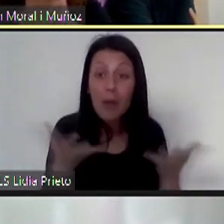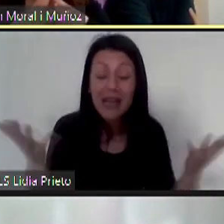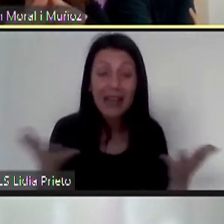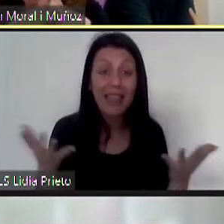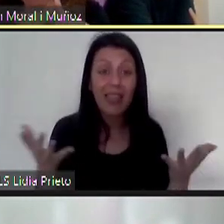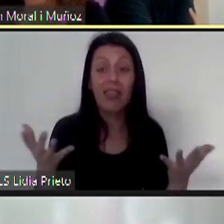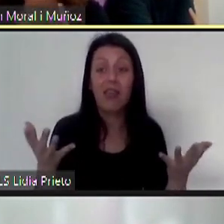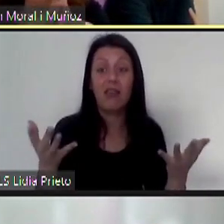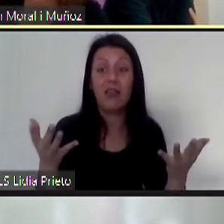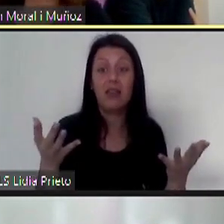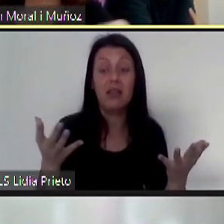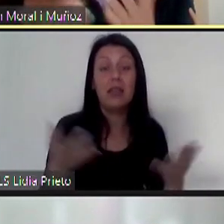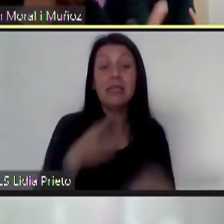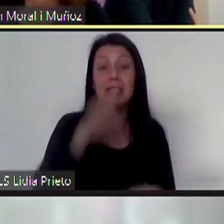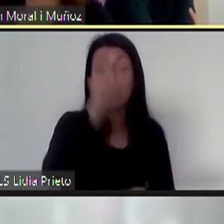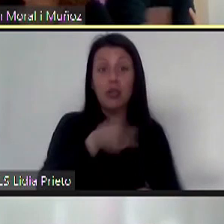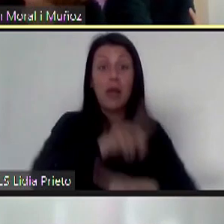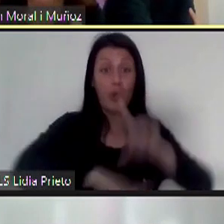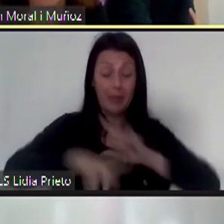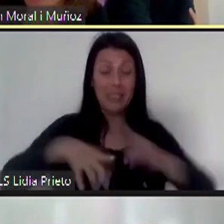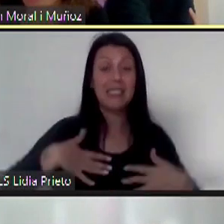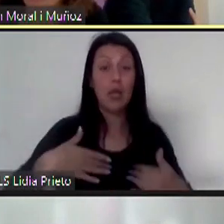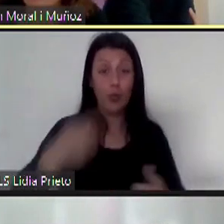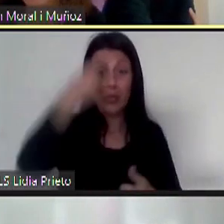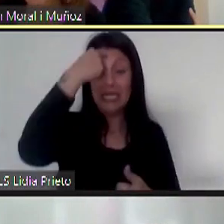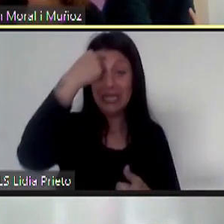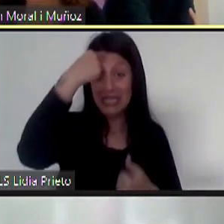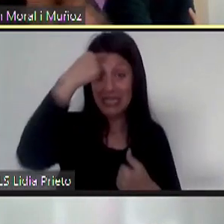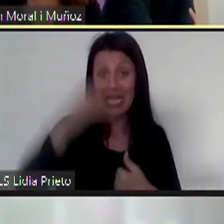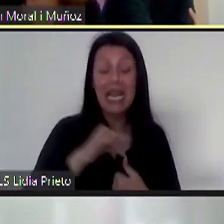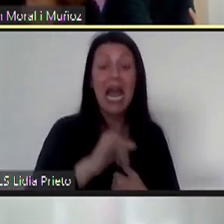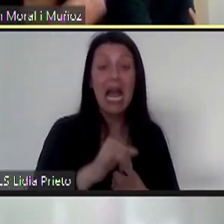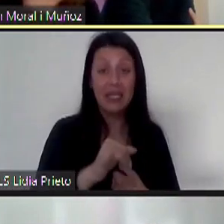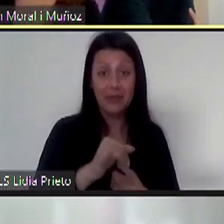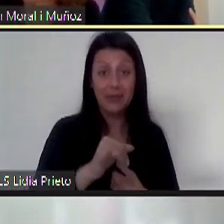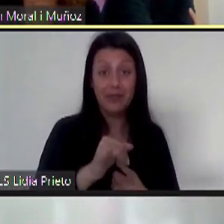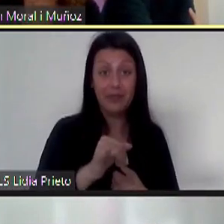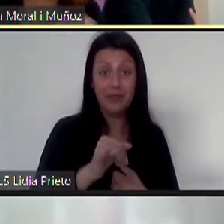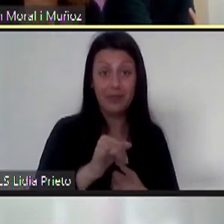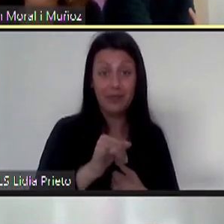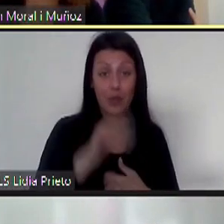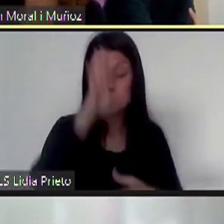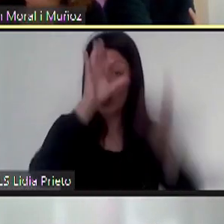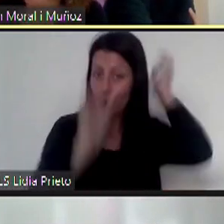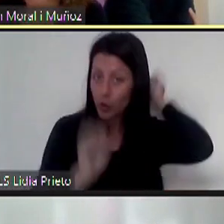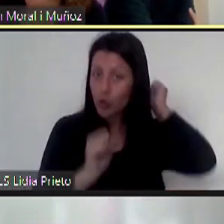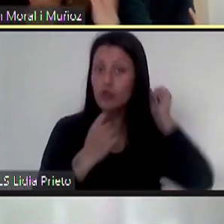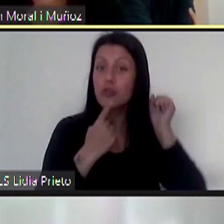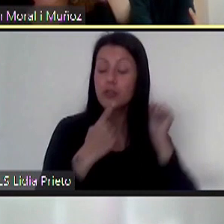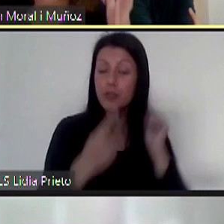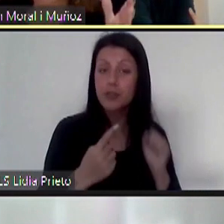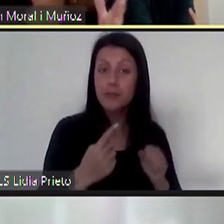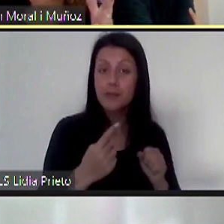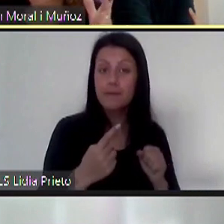a una persona con problemas de salud mental, que cuando hagáis el check-in o como lo hagáis, ¿no? O como se indiquen los protocolos, o tener siempre claro